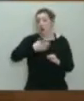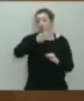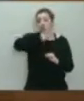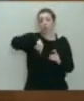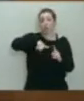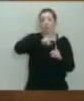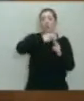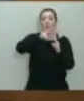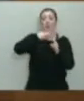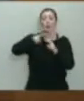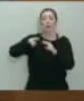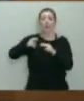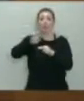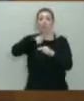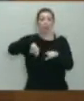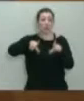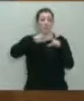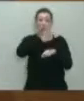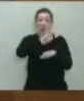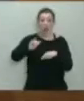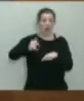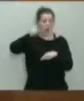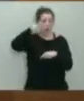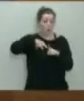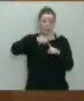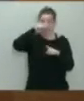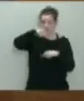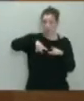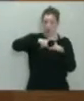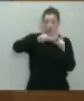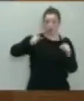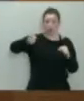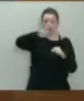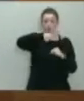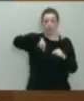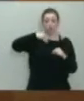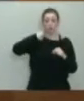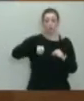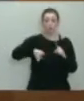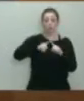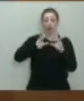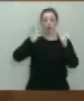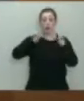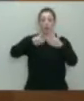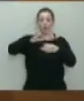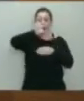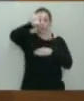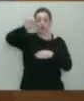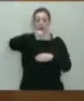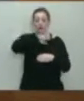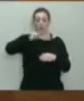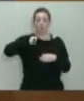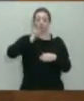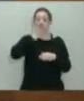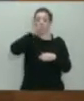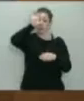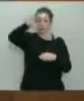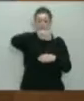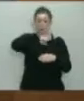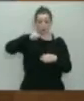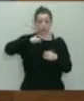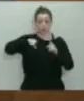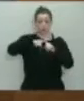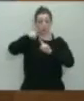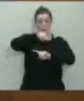política donde tenemos representación. Igual que lo decimos aquí, seguramente que lo hubiésemos dicho en el conjunto de comunidades. Si las comunidades autónomas tienen un problema